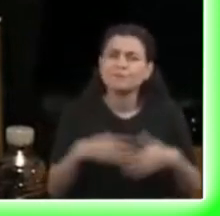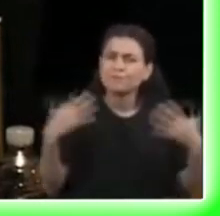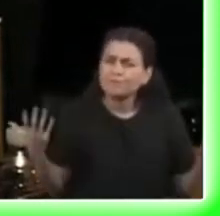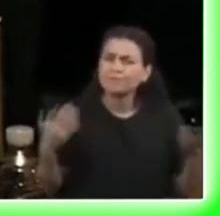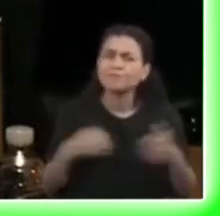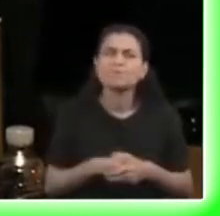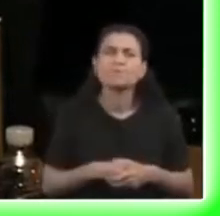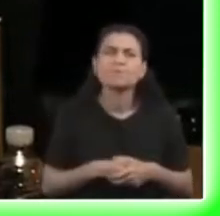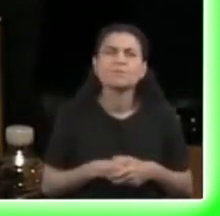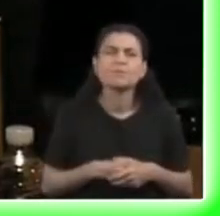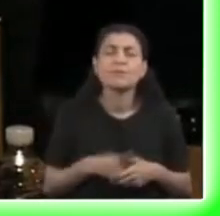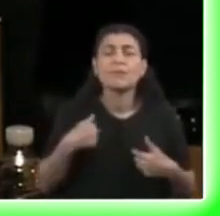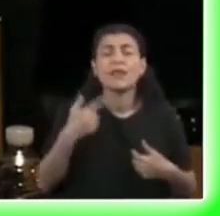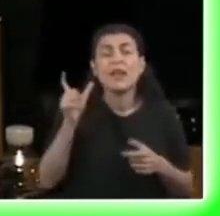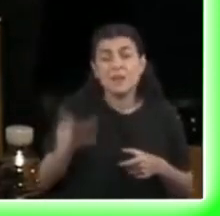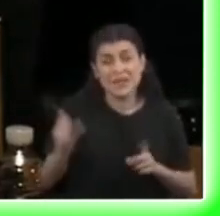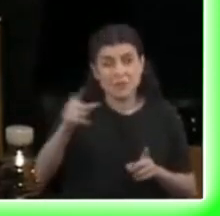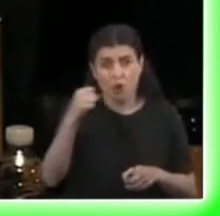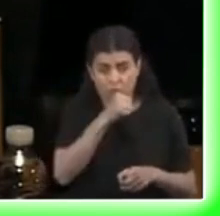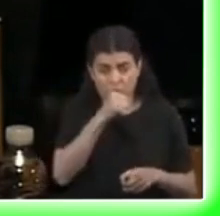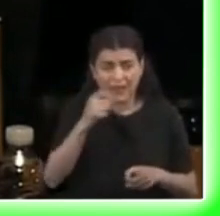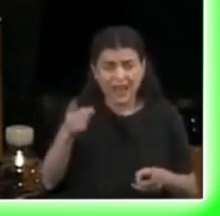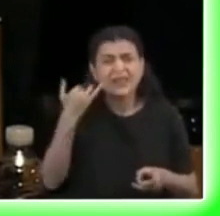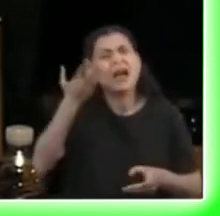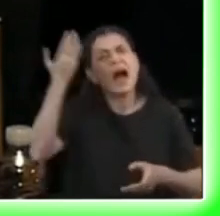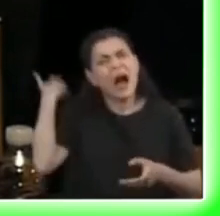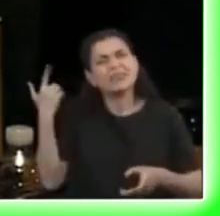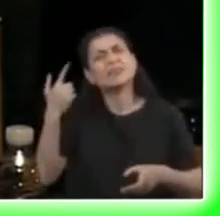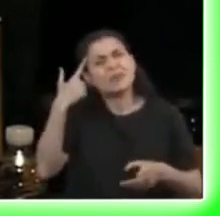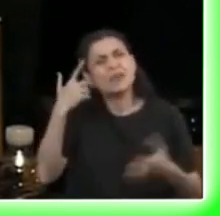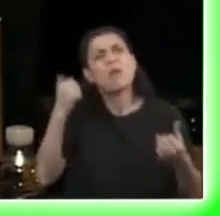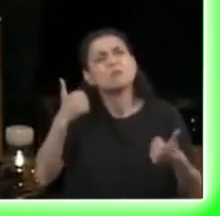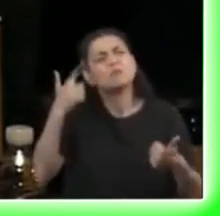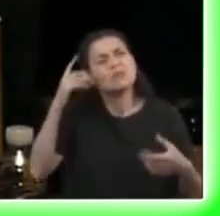que si bien él originalmente tenía una posición favorable al Estado,